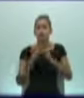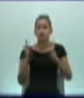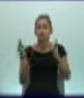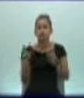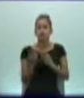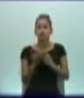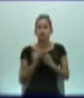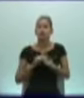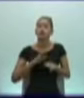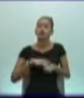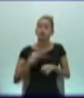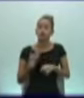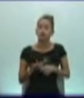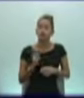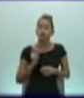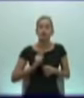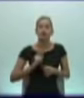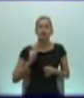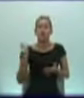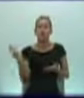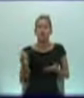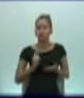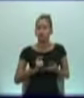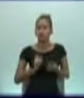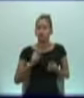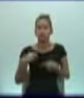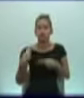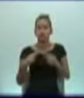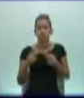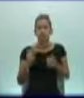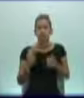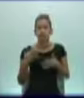a copiarlo como hicimos con el ejercicio anterior. Observemos.